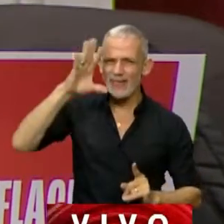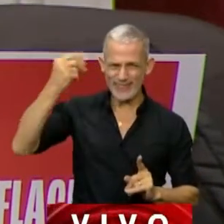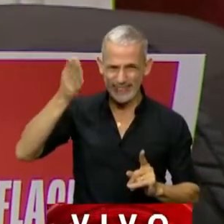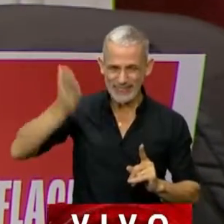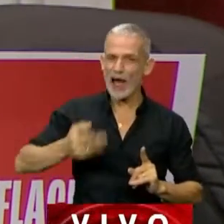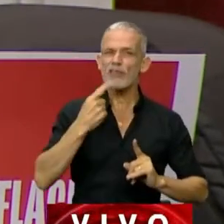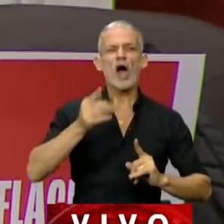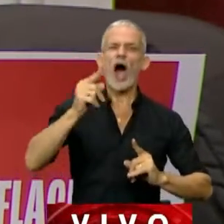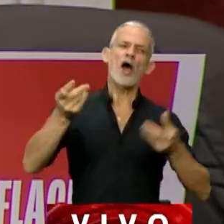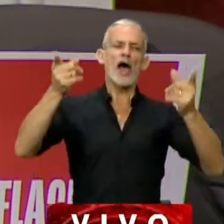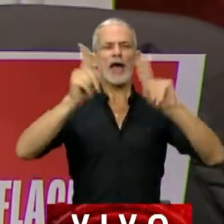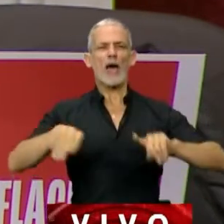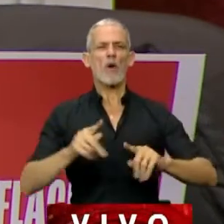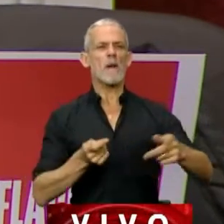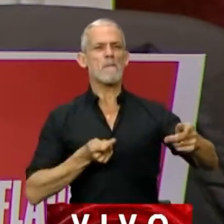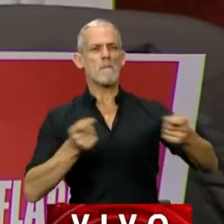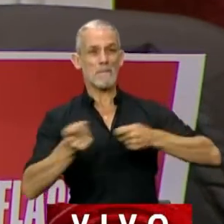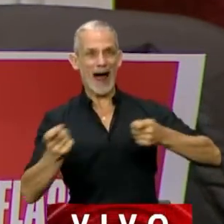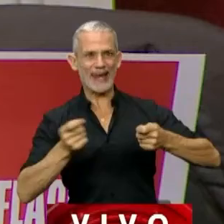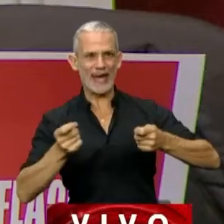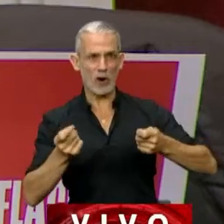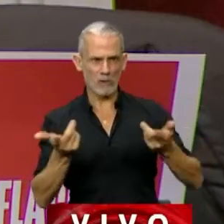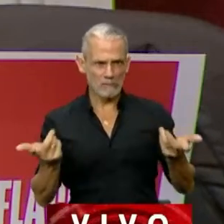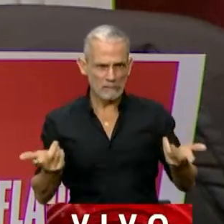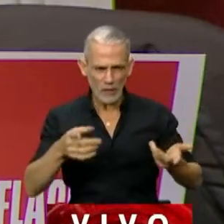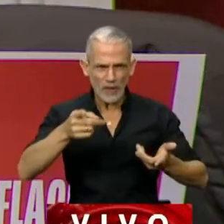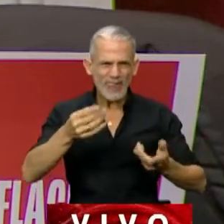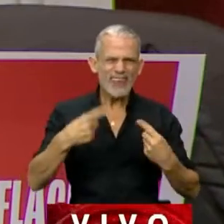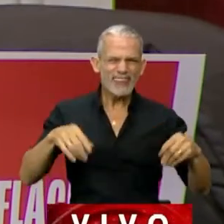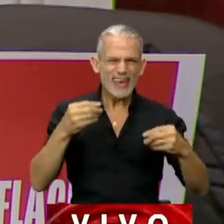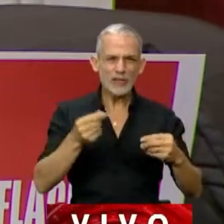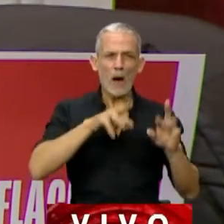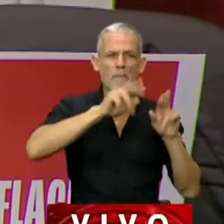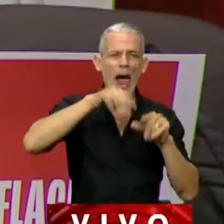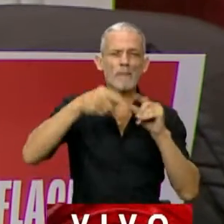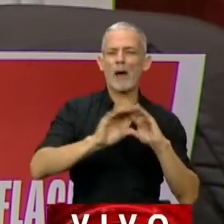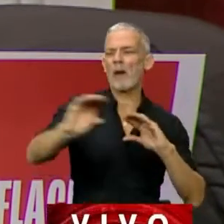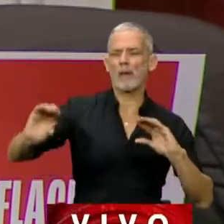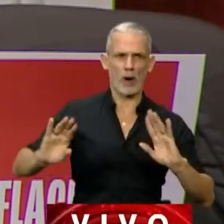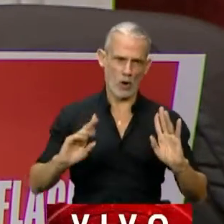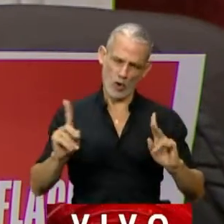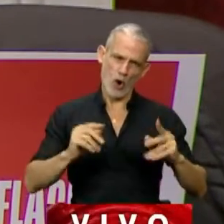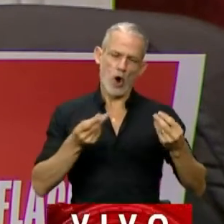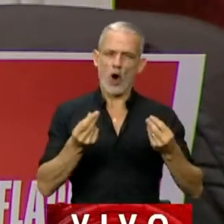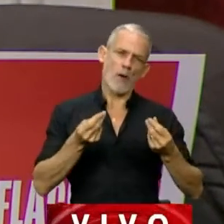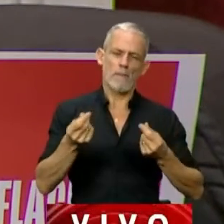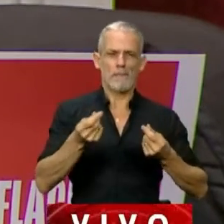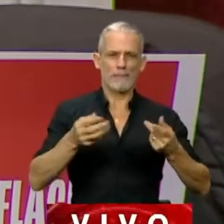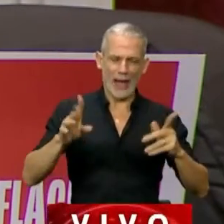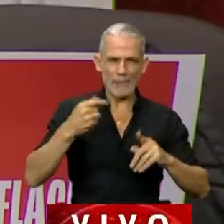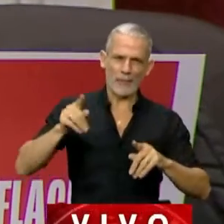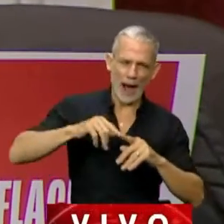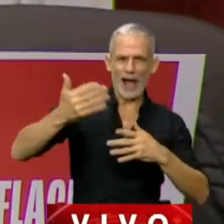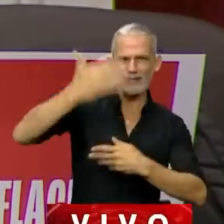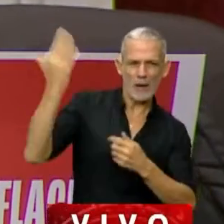ahora que vuelvan a tener el control de esa pequeña fracción de planes, que no es que tienen el control, sino que han conquistado con